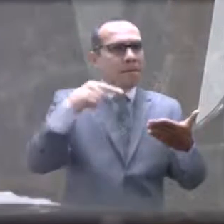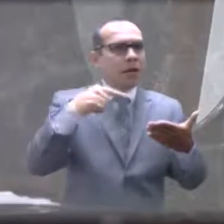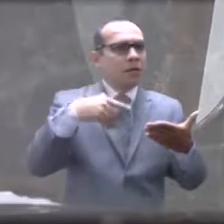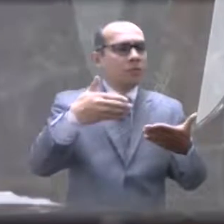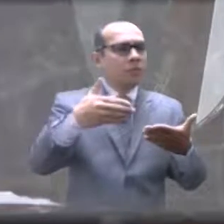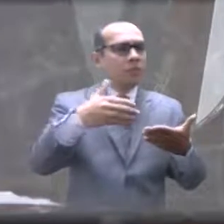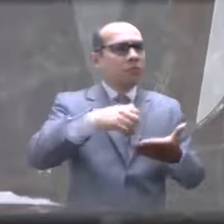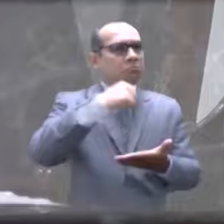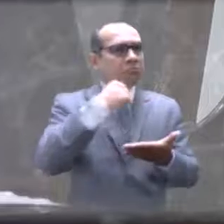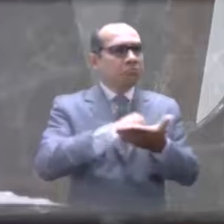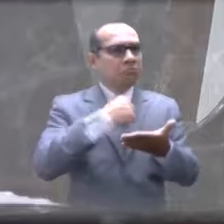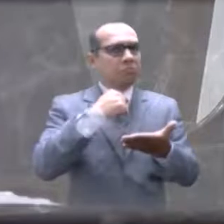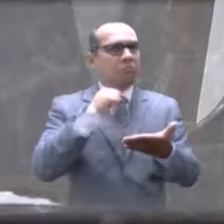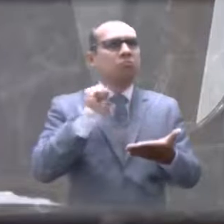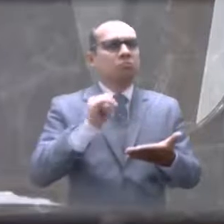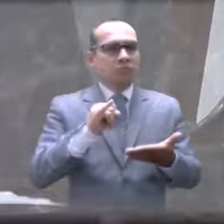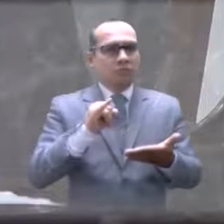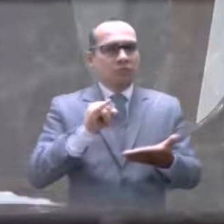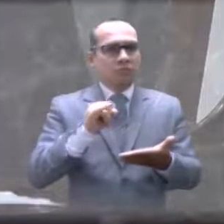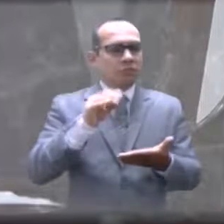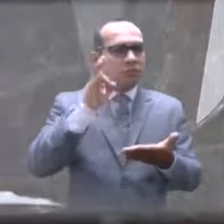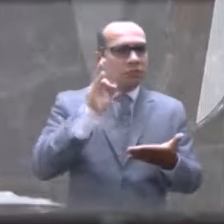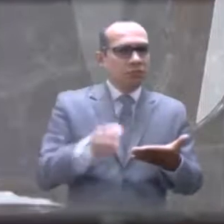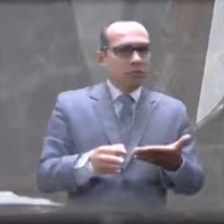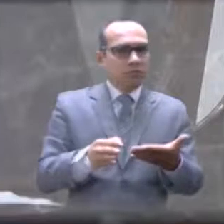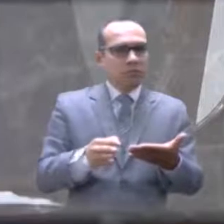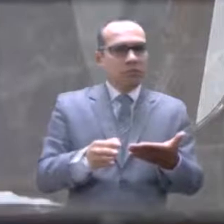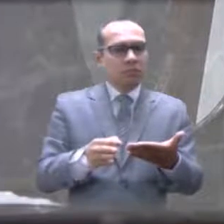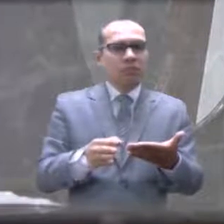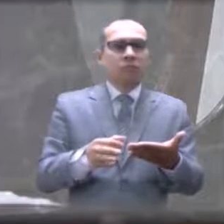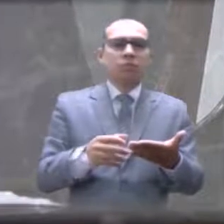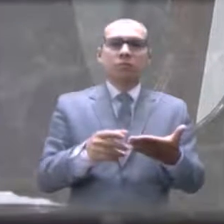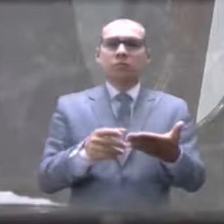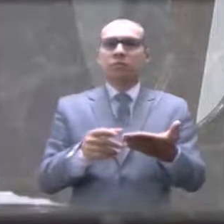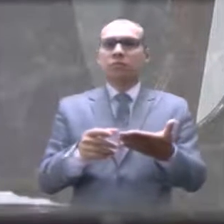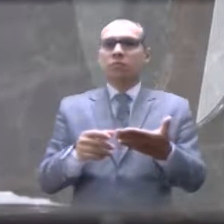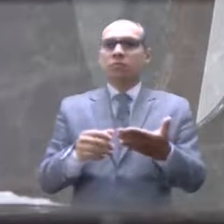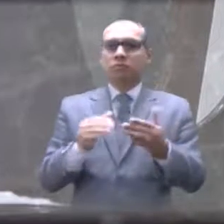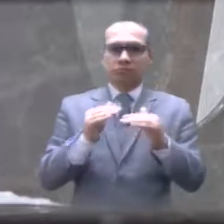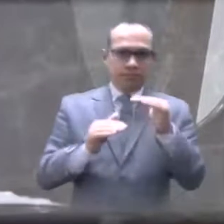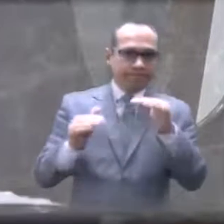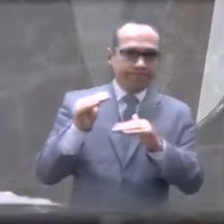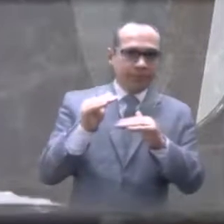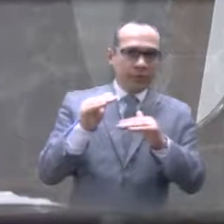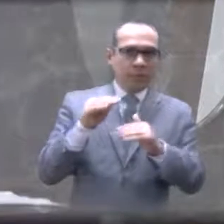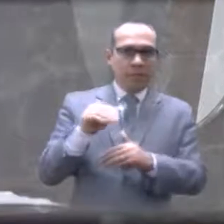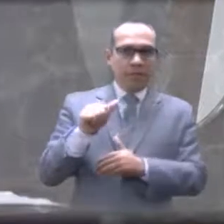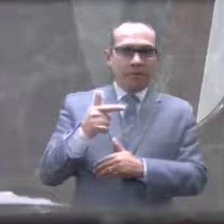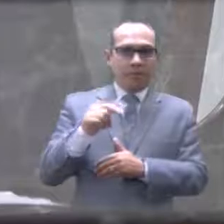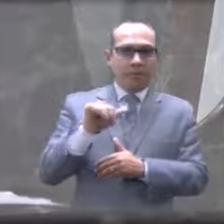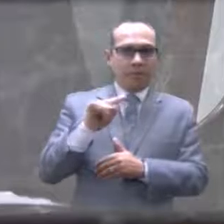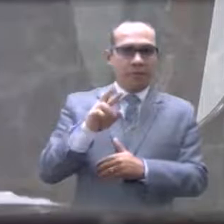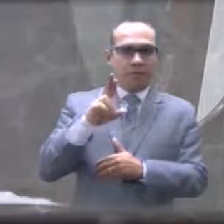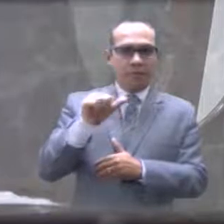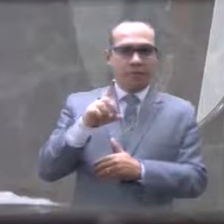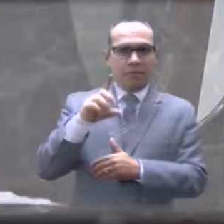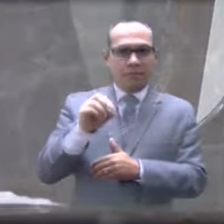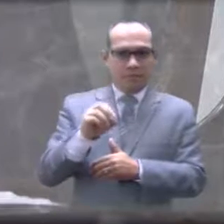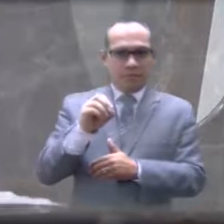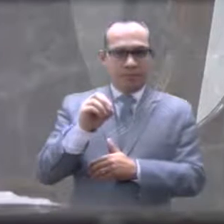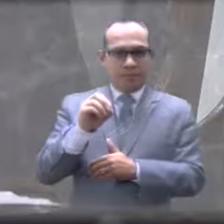el nombramiento de magistrados del Tribunal Superior de Justicia del Estado de Hidalgo, siendo estos: